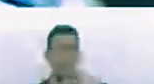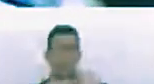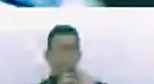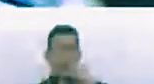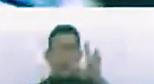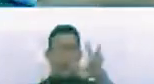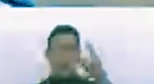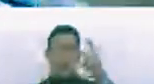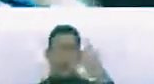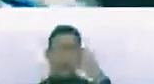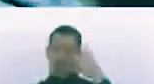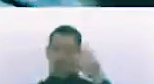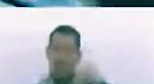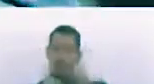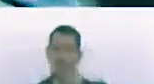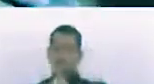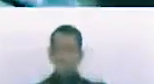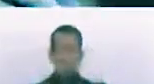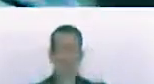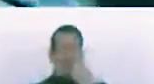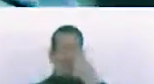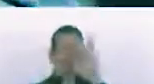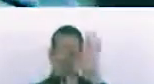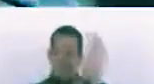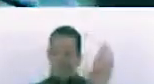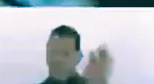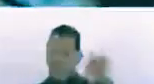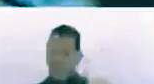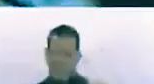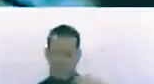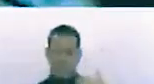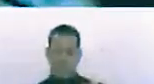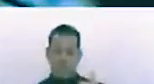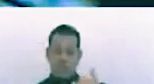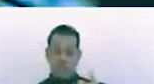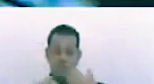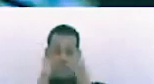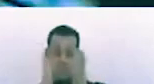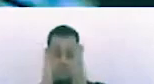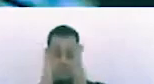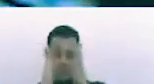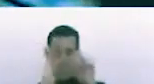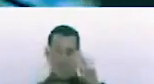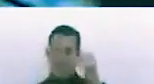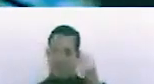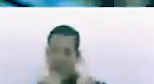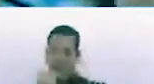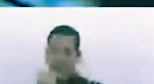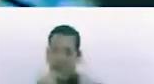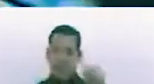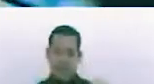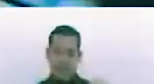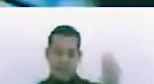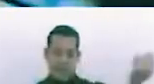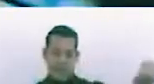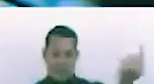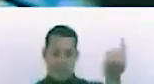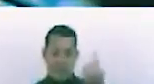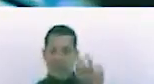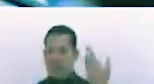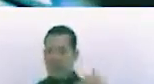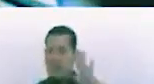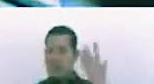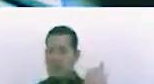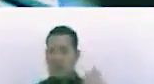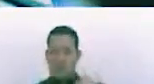percepciones personales ni las faltas de educación que hemos escuchado en este pleno legislativo y que al final a eso habían estado acostumbrados